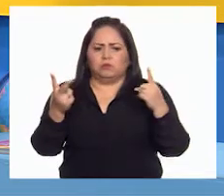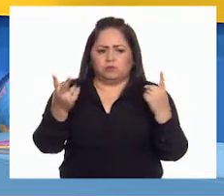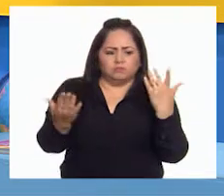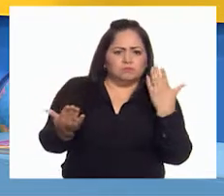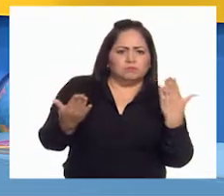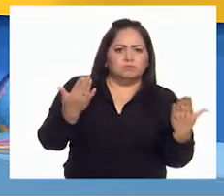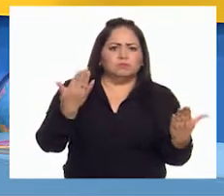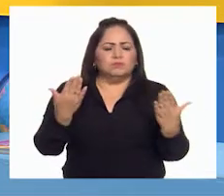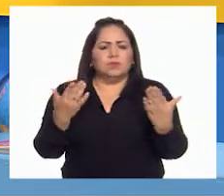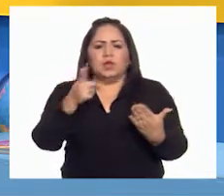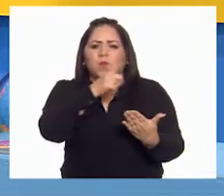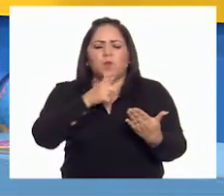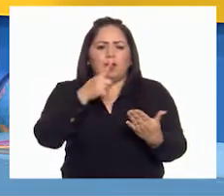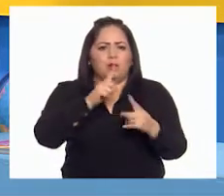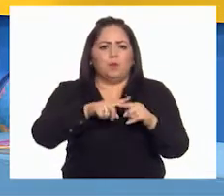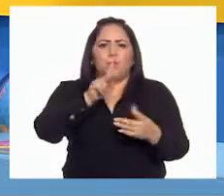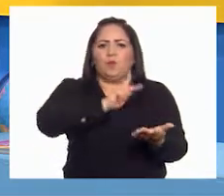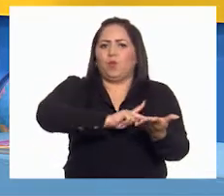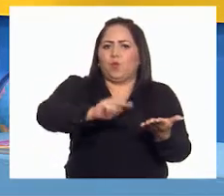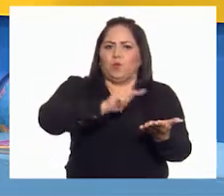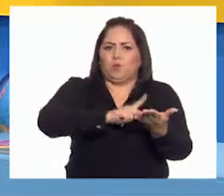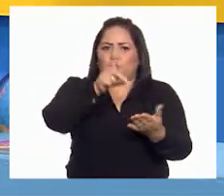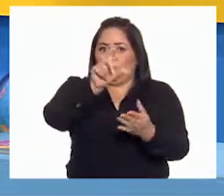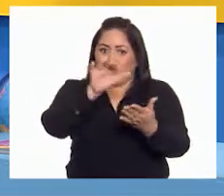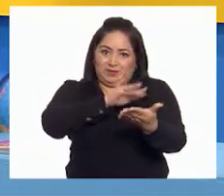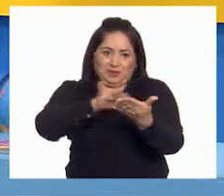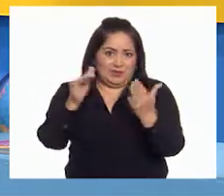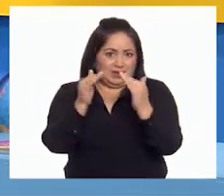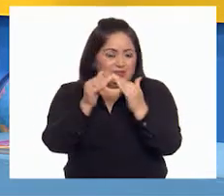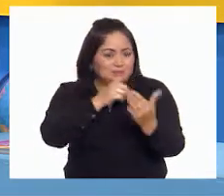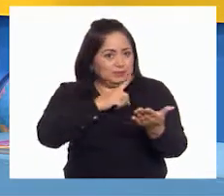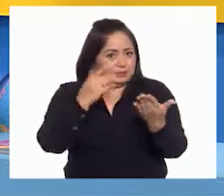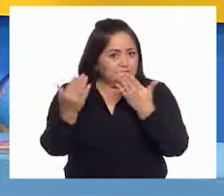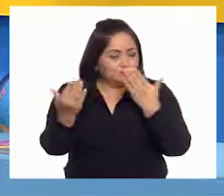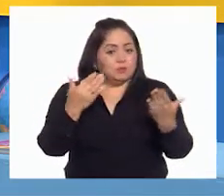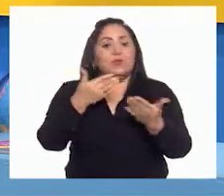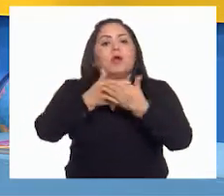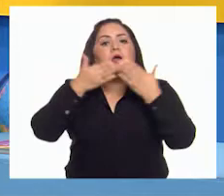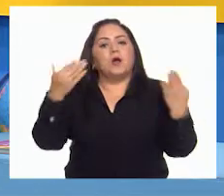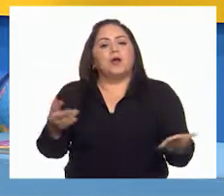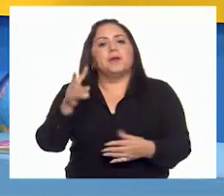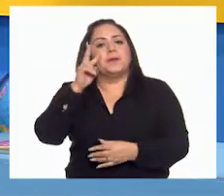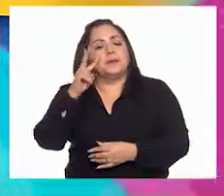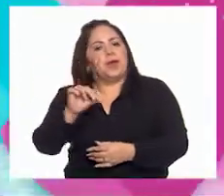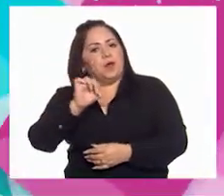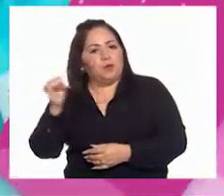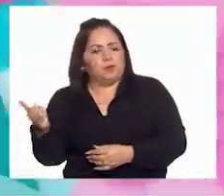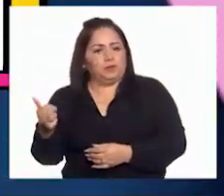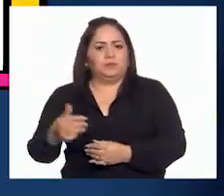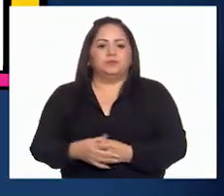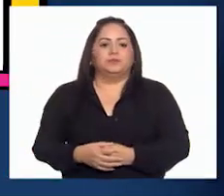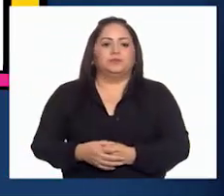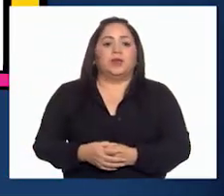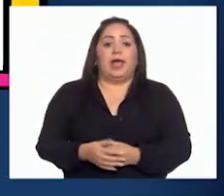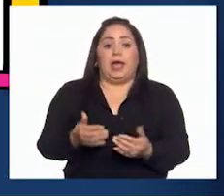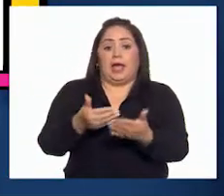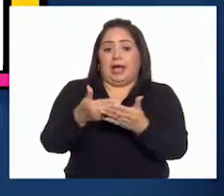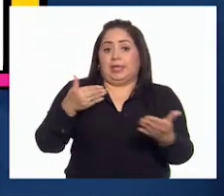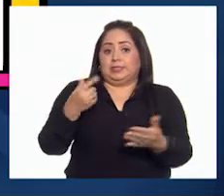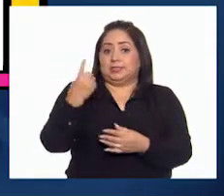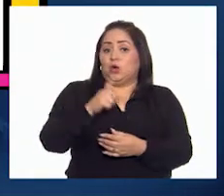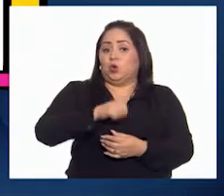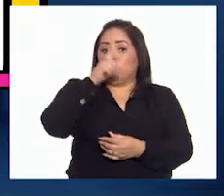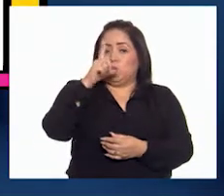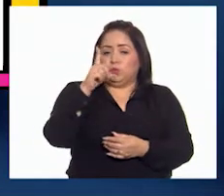tipos de lenguaje en los poemas que lean en casa. Ahora veamos lo siguiente. Antes que luz,